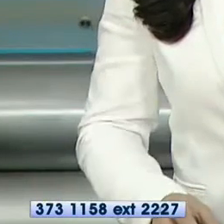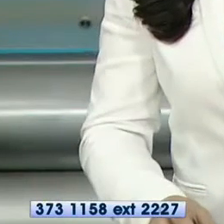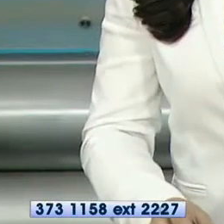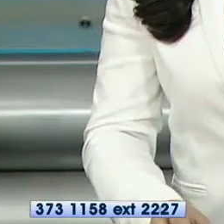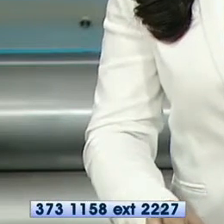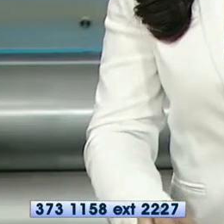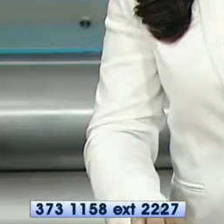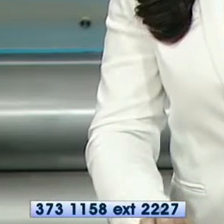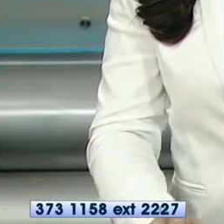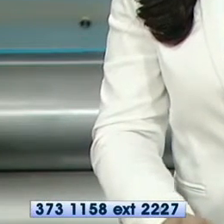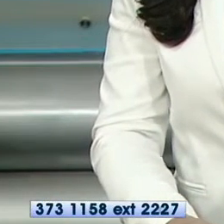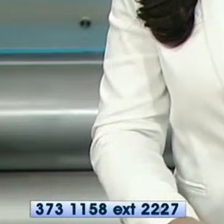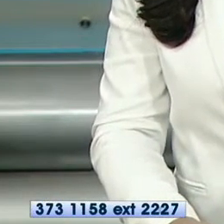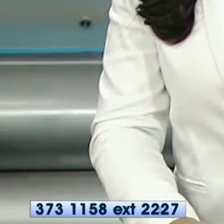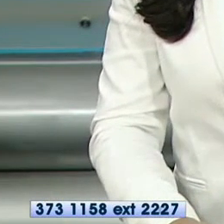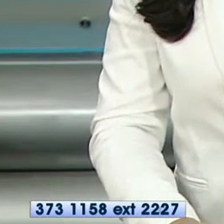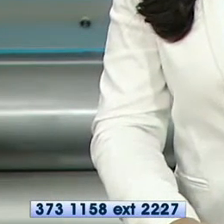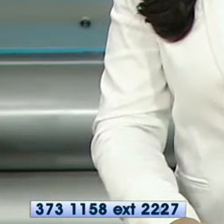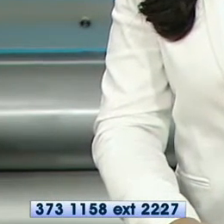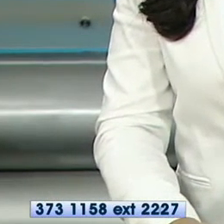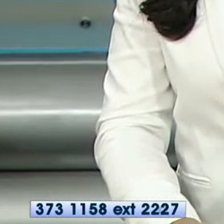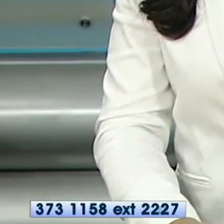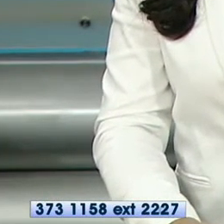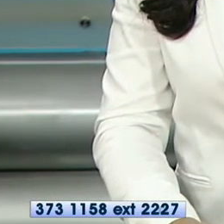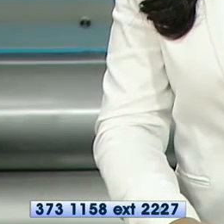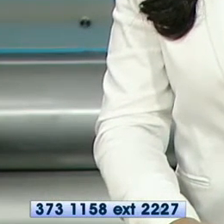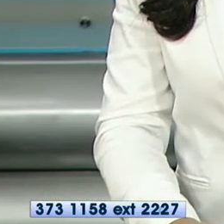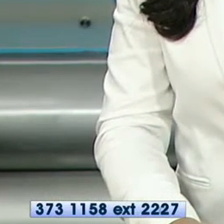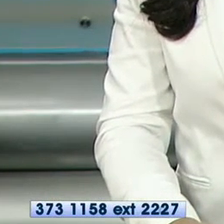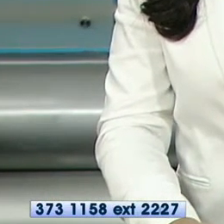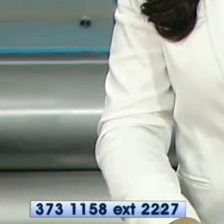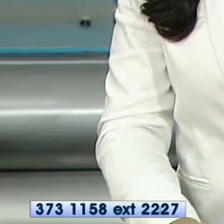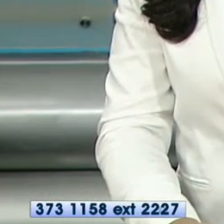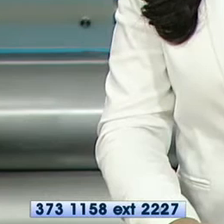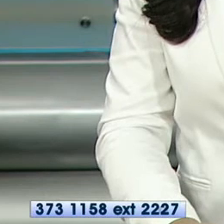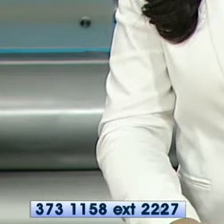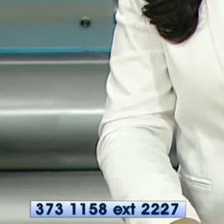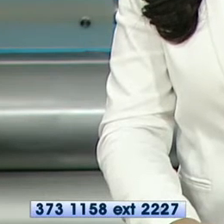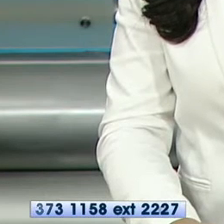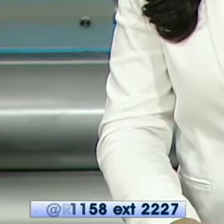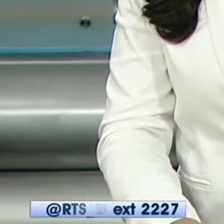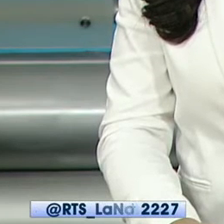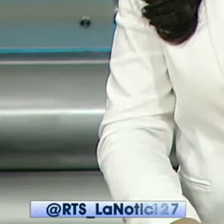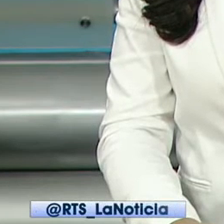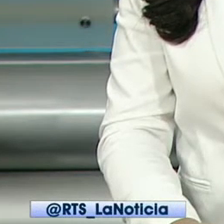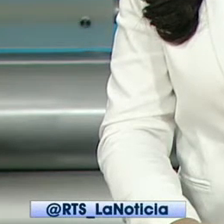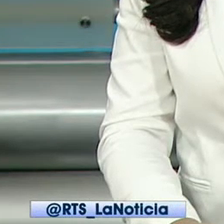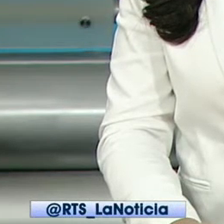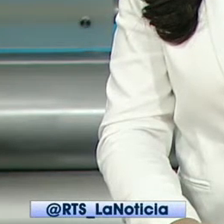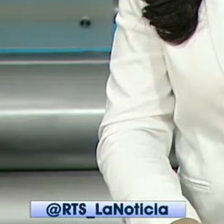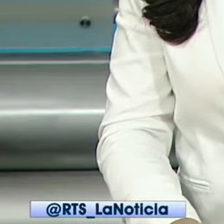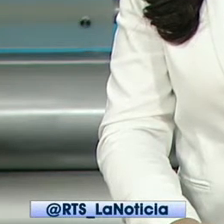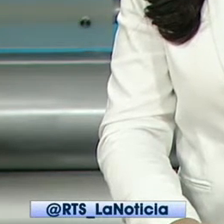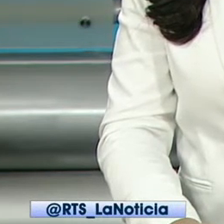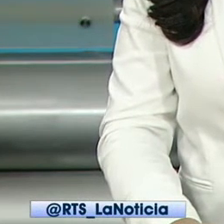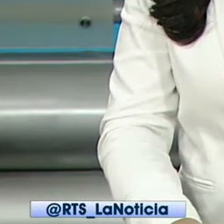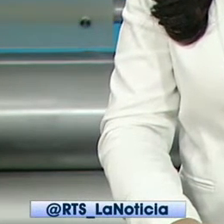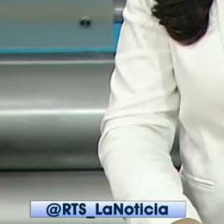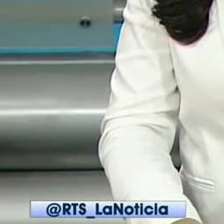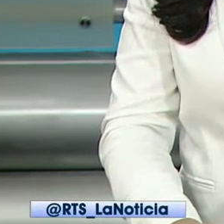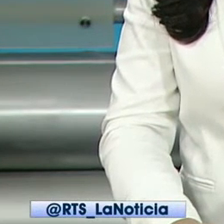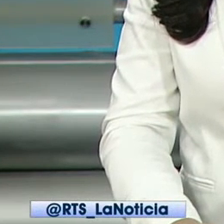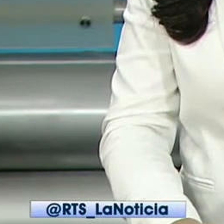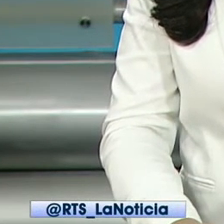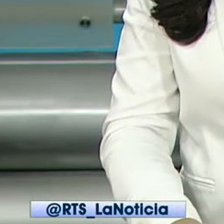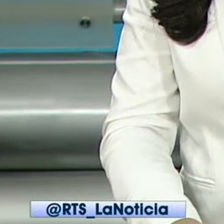Gracias por permanecer en nuestra sintonía. Habitantes de Bastión Popular y Pascuales se unieron para realizar una protesta que incluyó la quema de